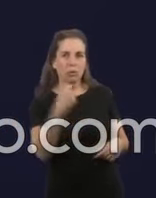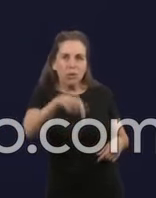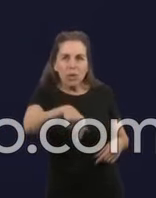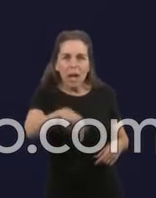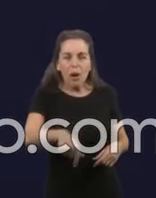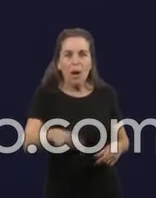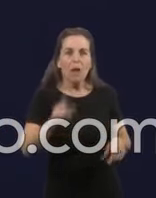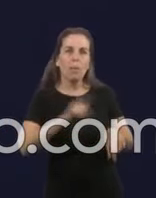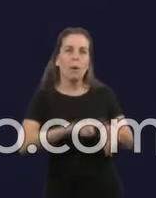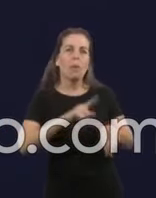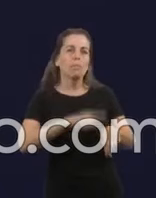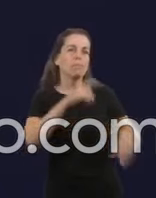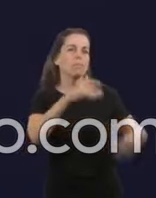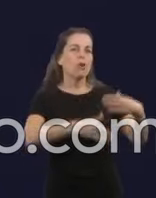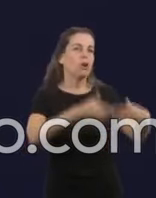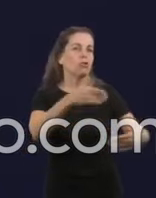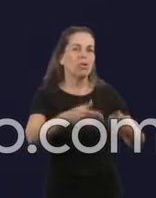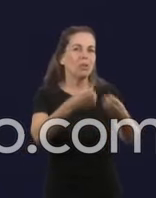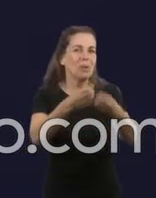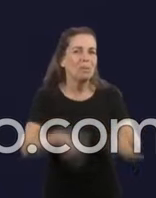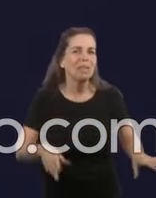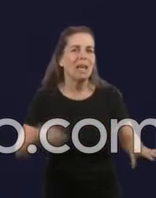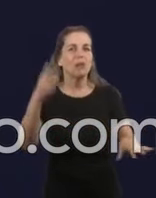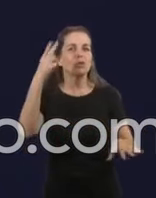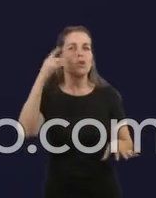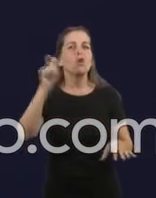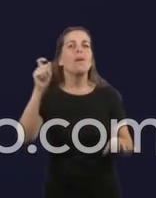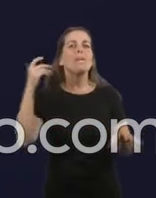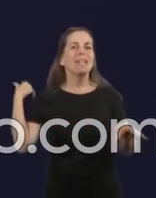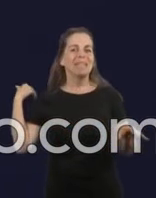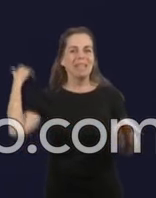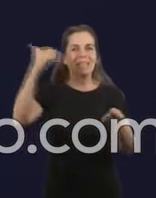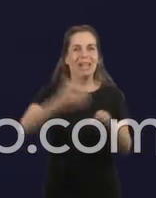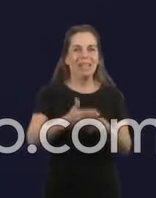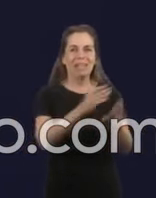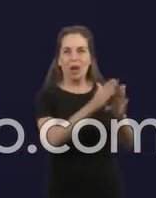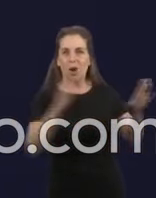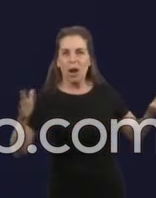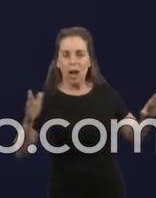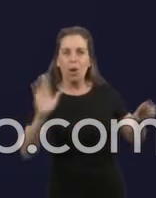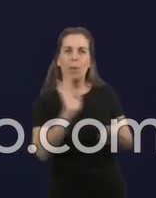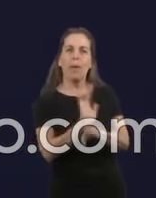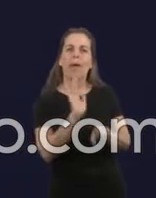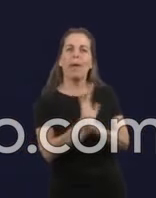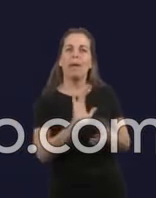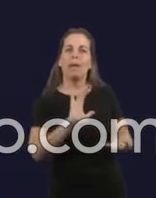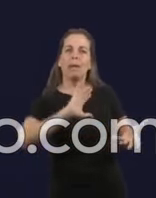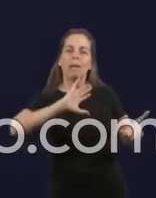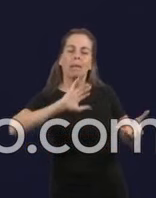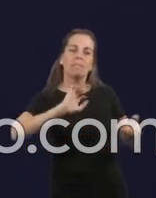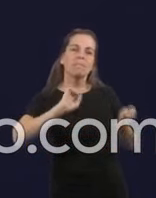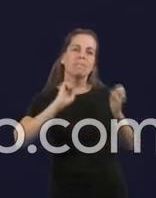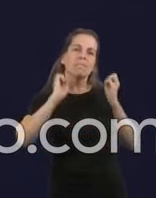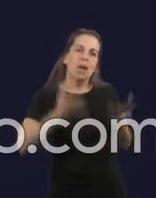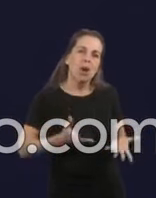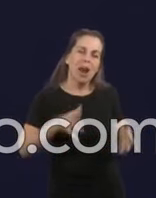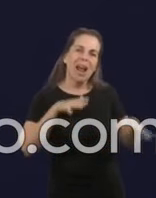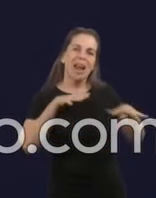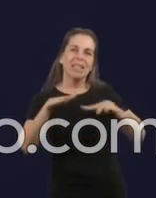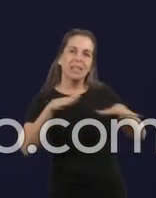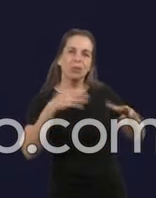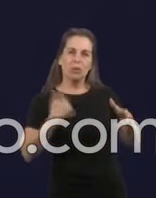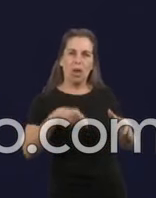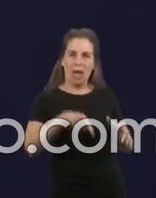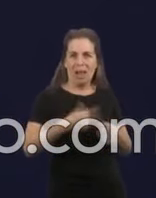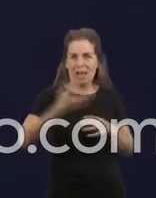estamos en un proceso desde hace 9 meses de reconstrucción de esta Argentina y en este proceso de reconstrucción había